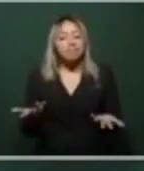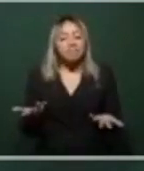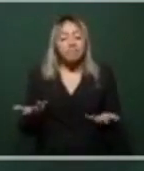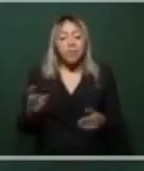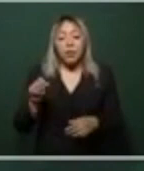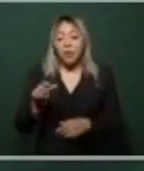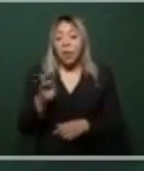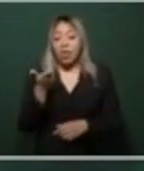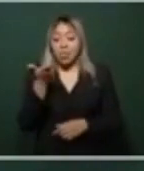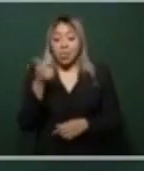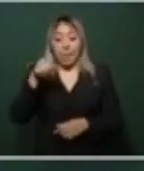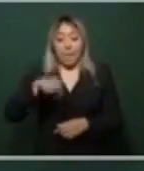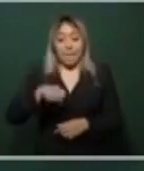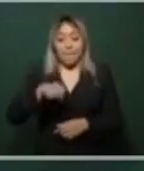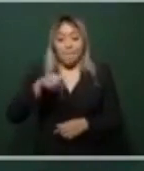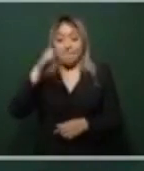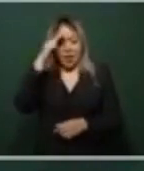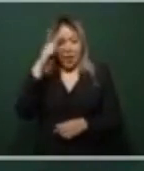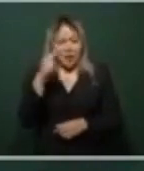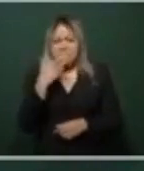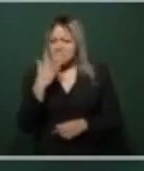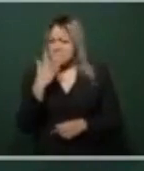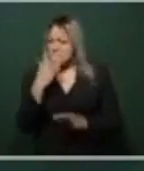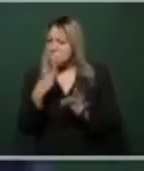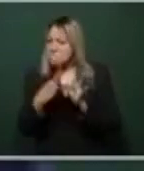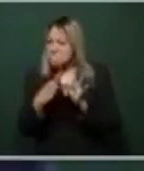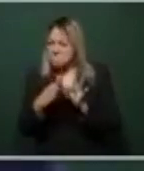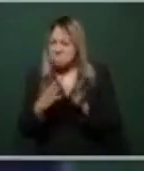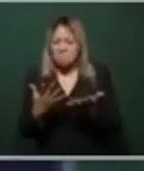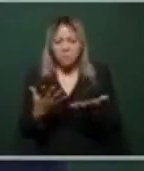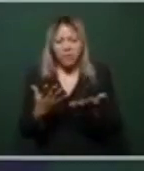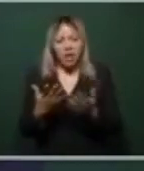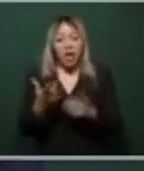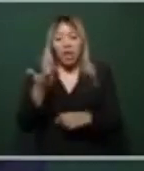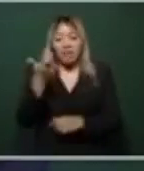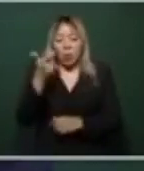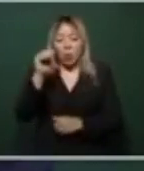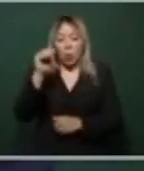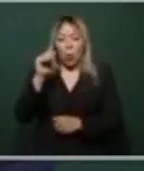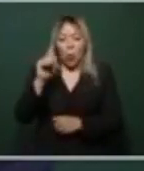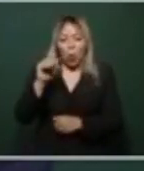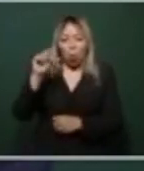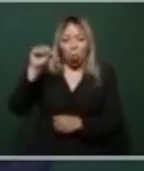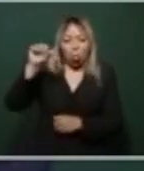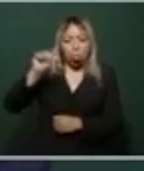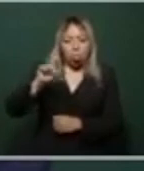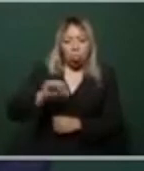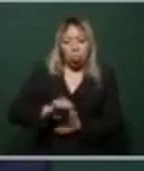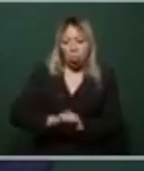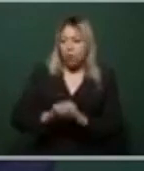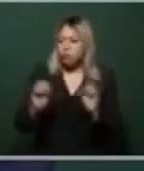el peso está muy bien, no se ha depreciado nuestra moneda